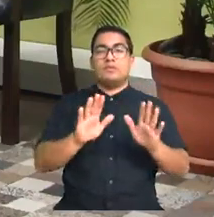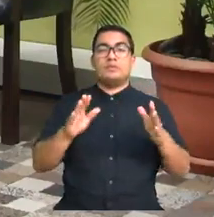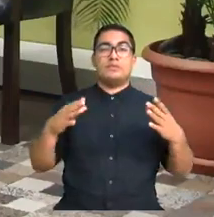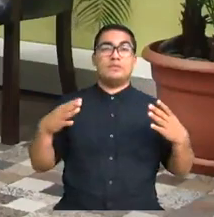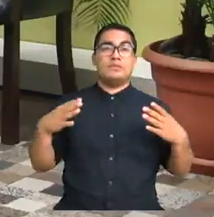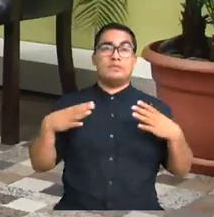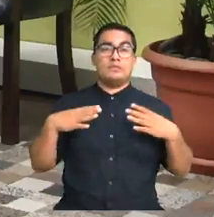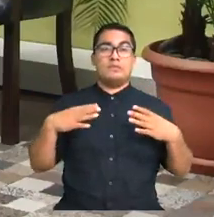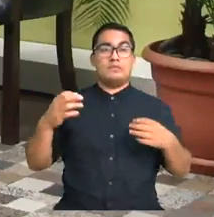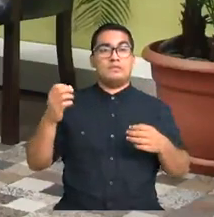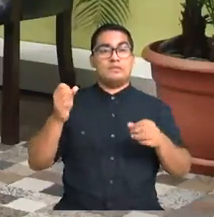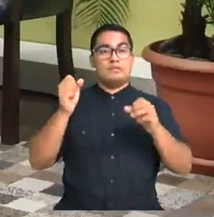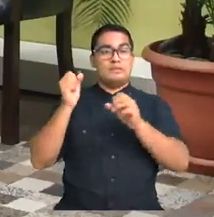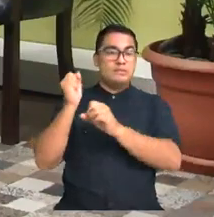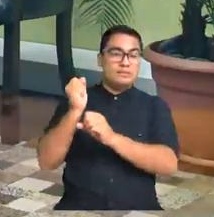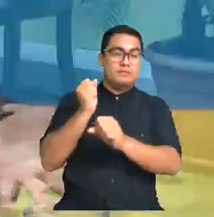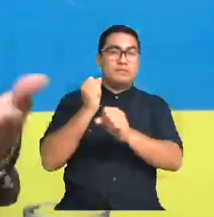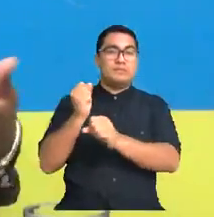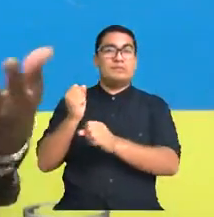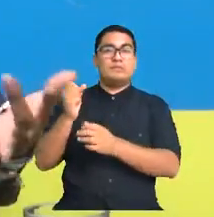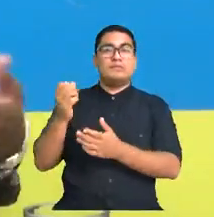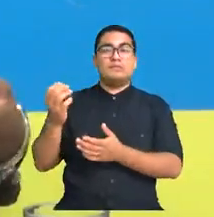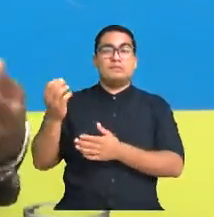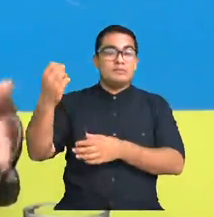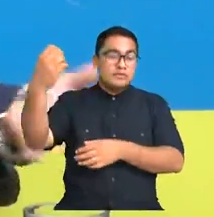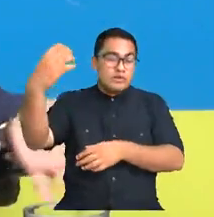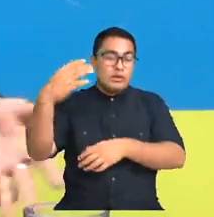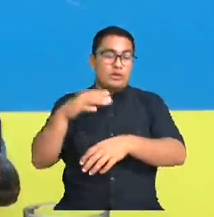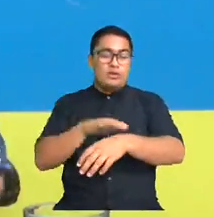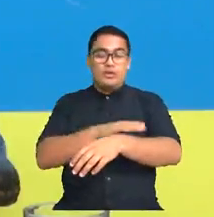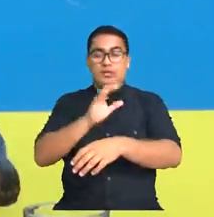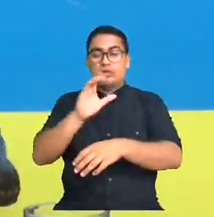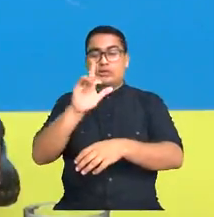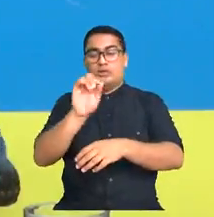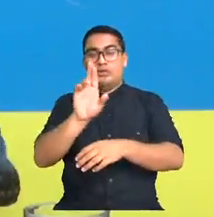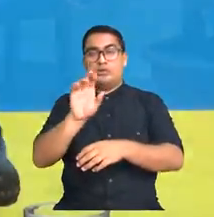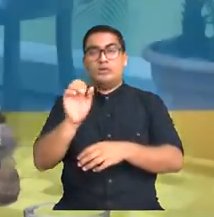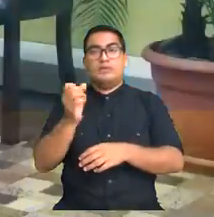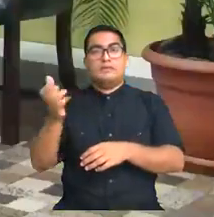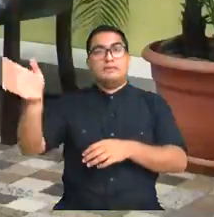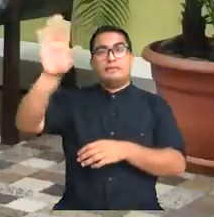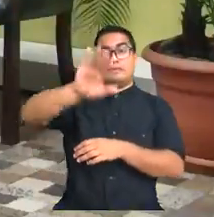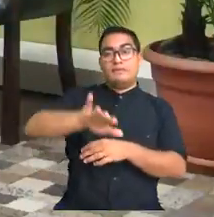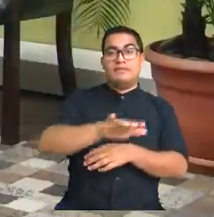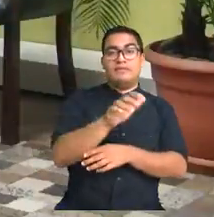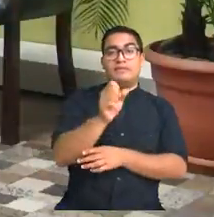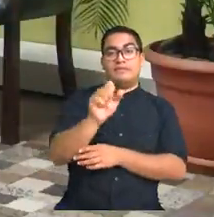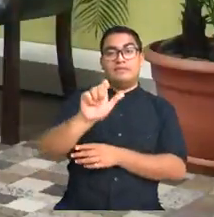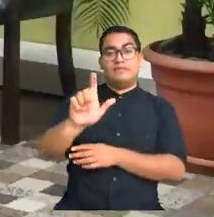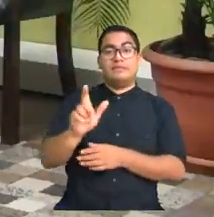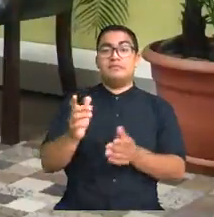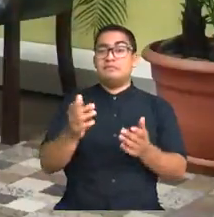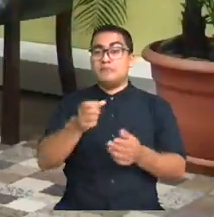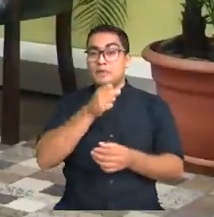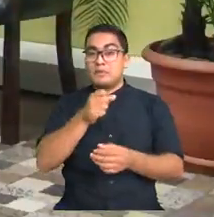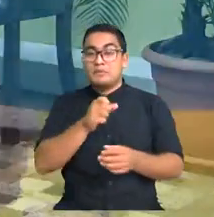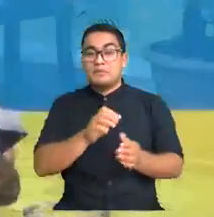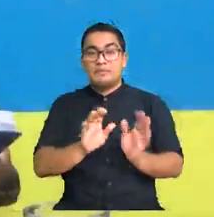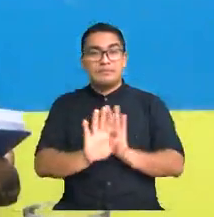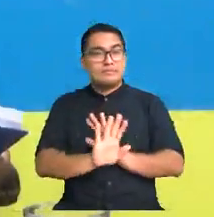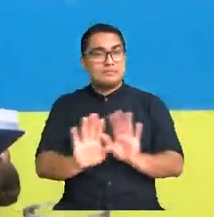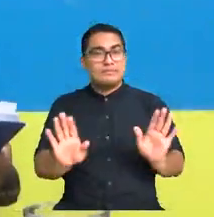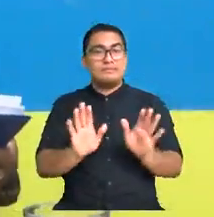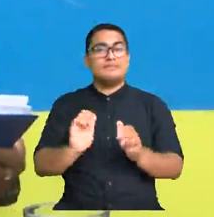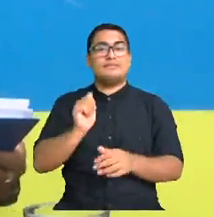Semana Santa y pues es más expuesto uno al sol, al cloro, al salitre del mar. Bien, de esta manera hemos llegado al final de nuestro programa, le